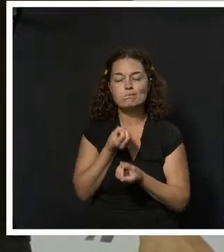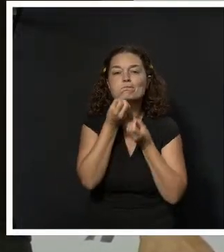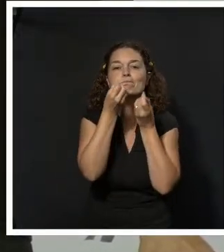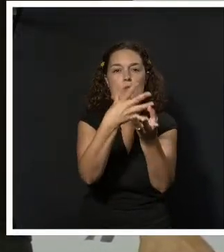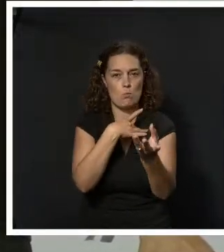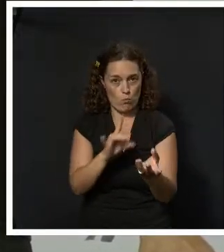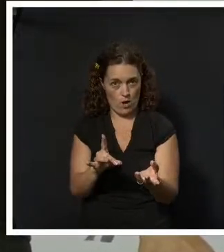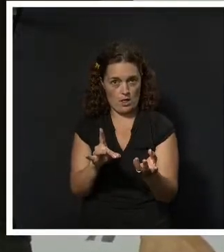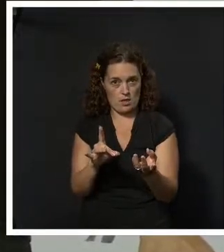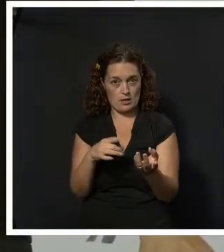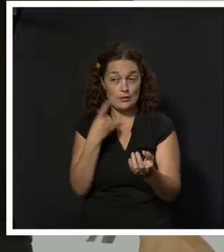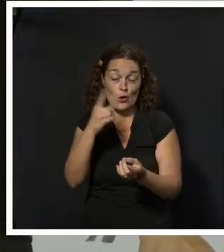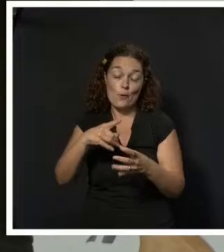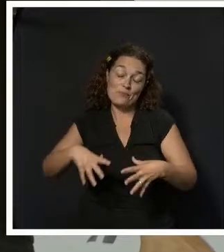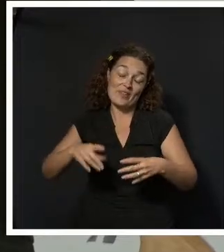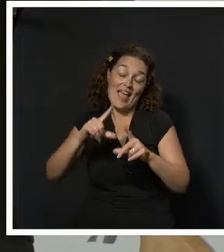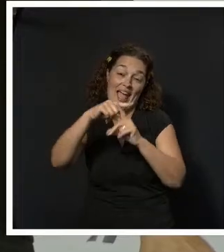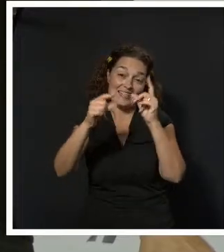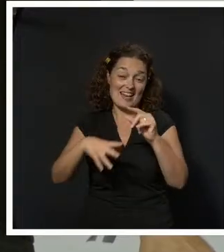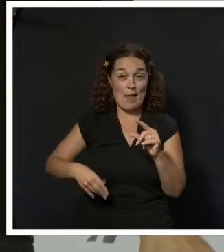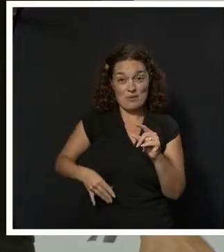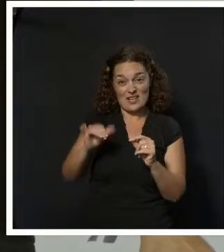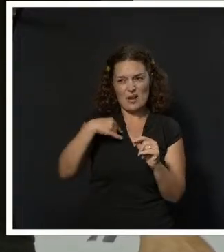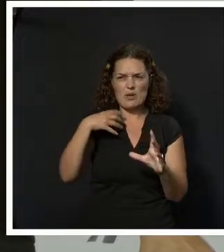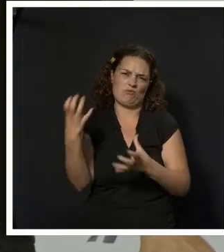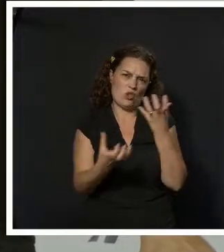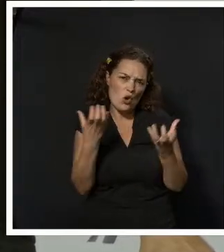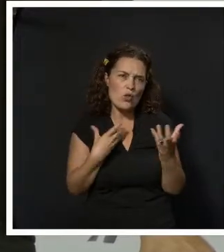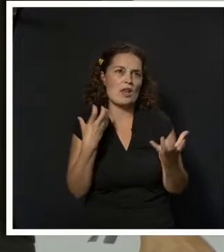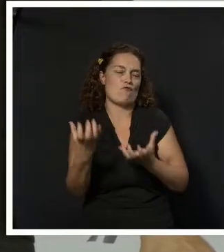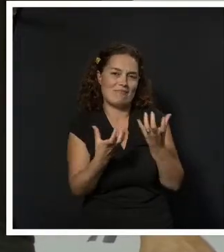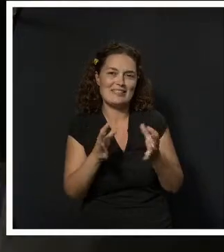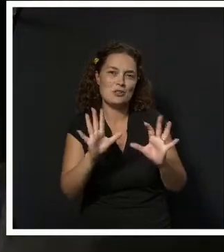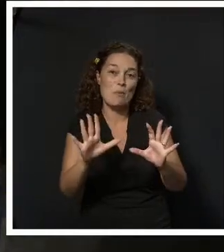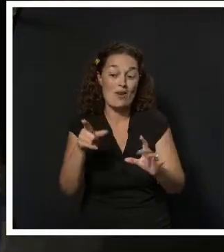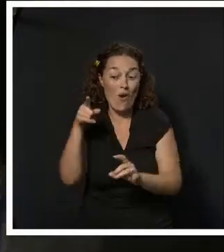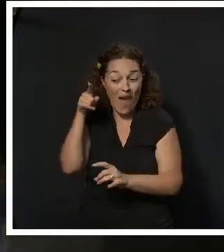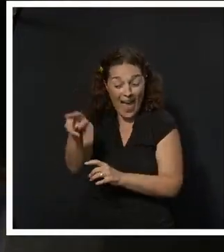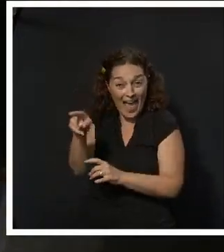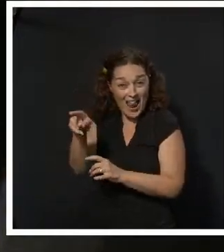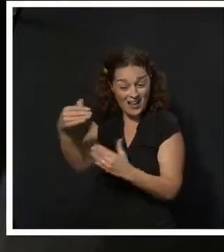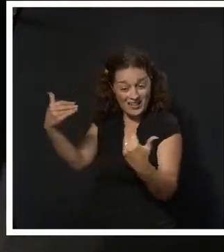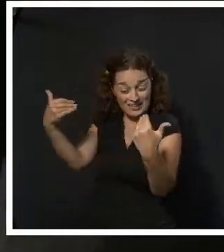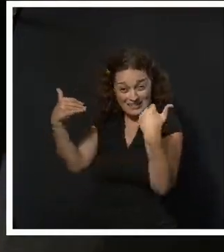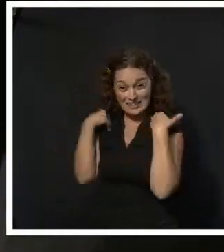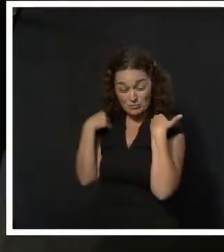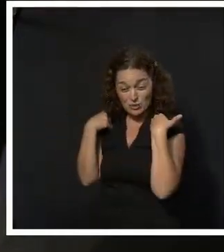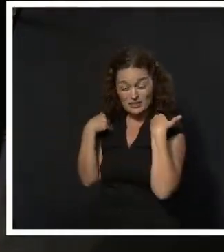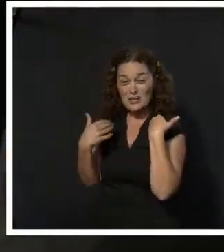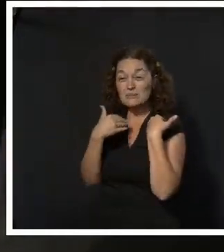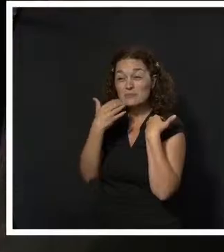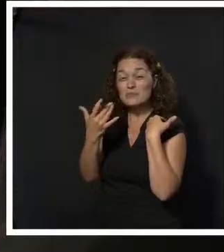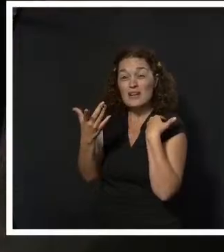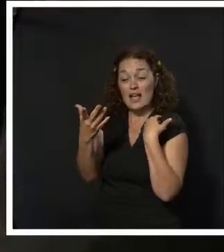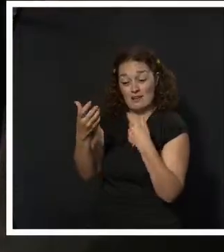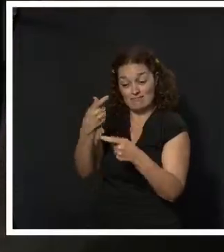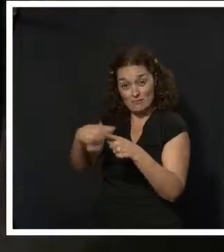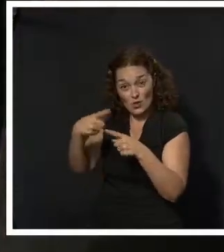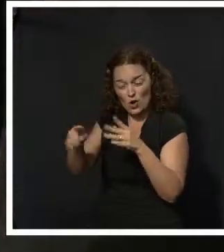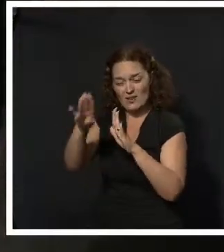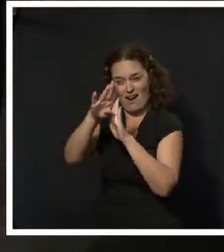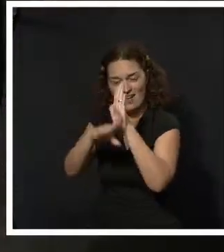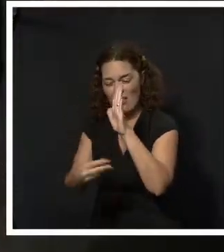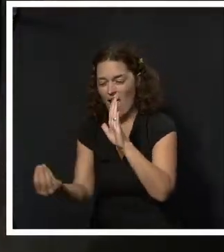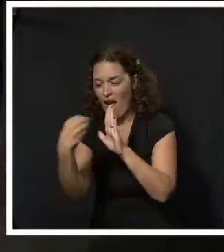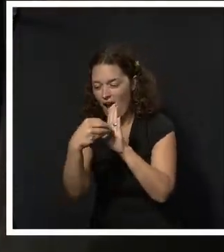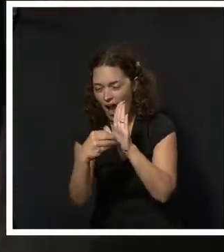he tenido estrella michelín pero eso no ve nada el cocino eugisto pero las son las encargadas de formas encargadas de traer todo recetario